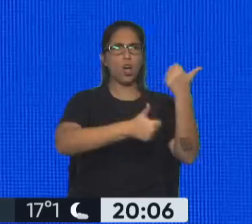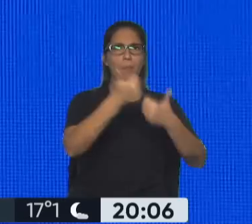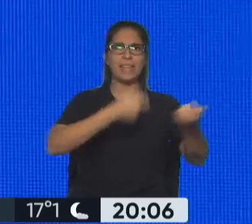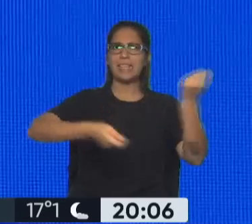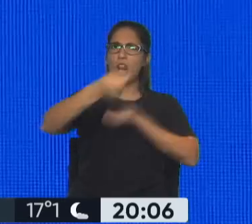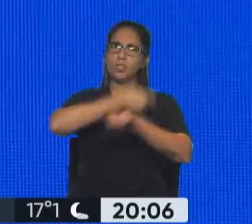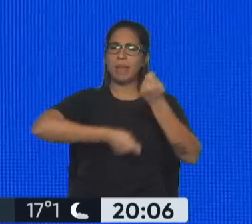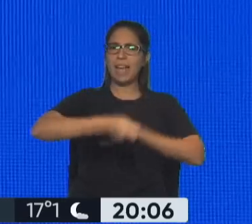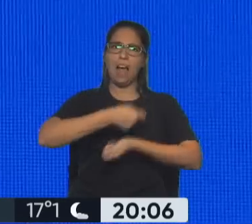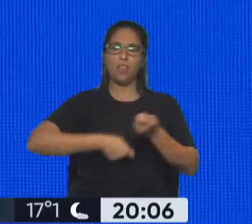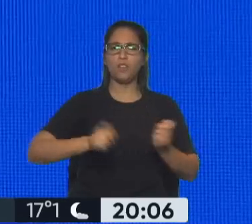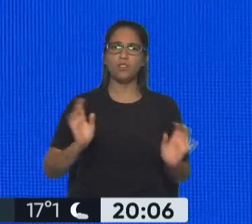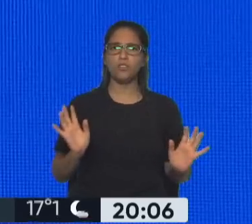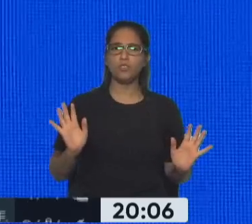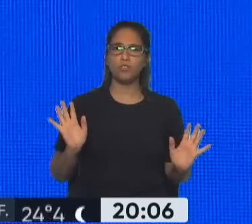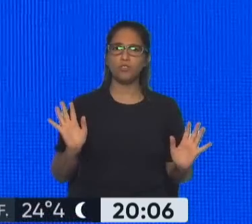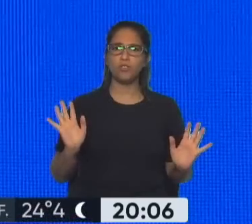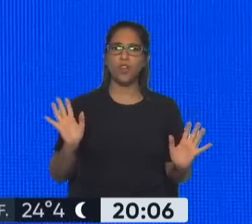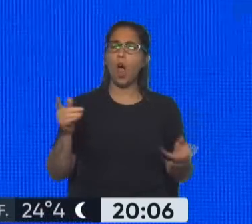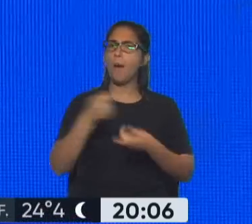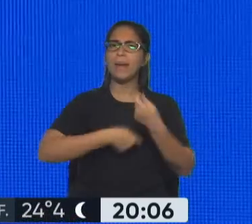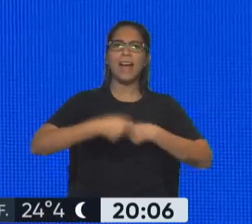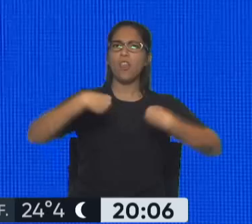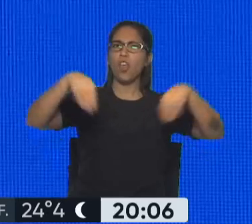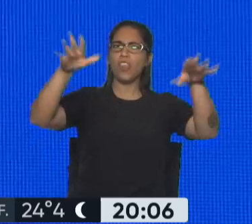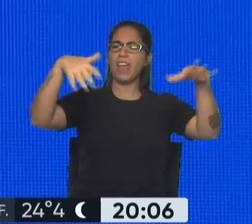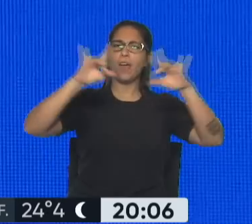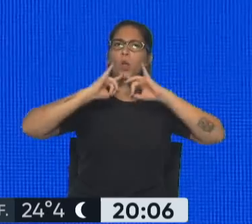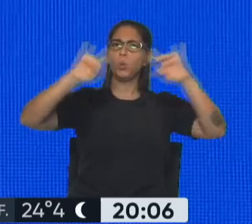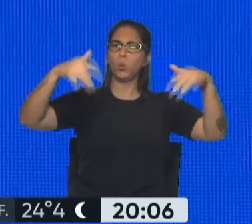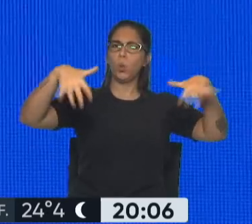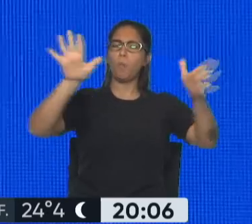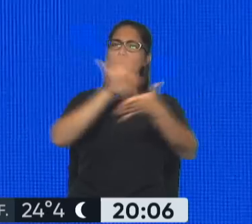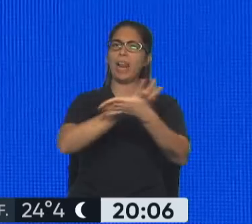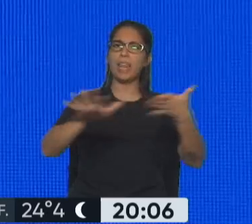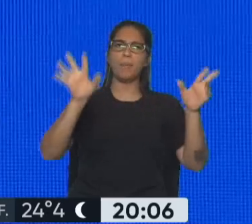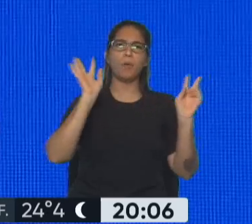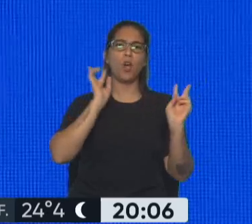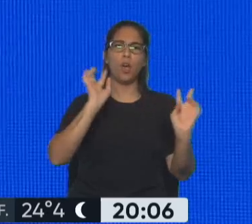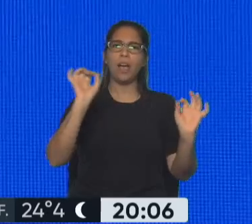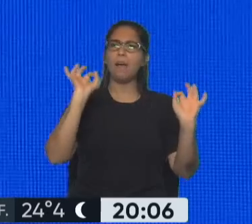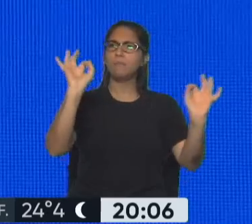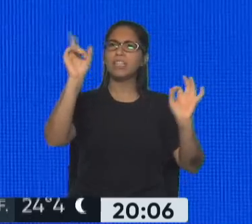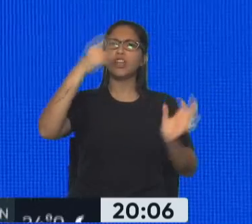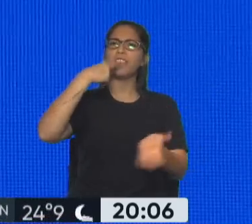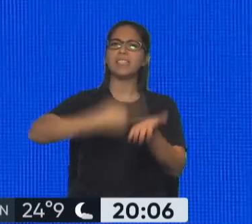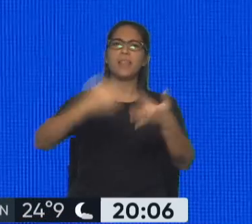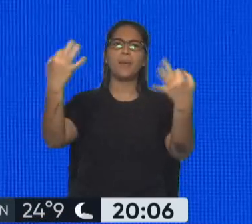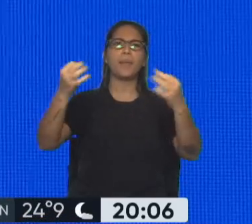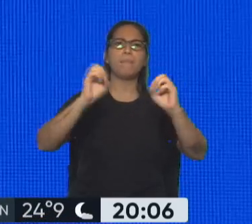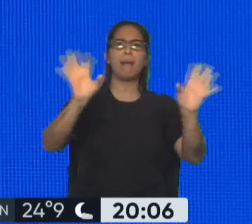mercados son, hay que dejar a los mercados porque los mercados son transparentes, ellos deciden cómo está bien, cómo está... A